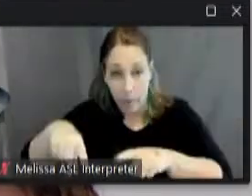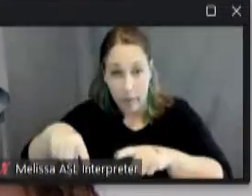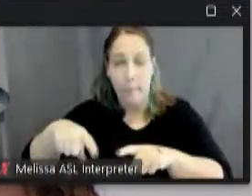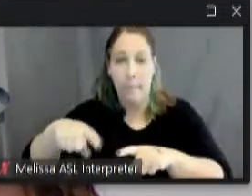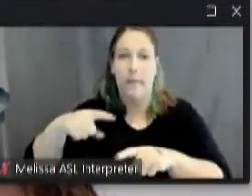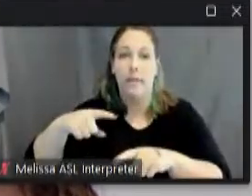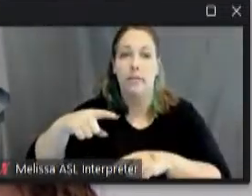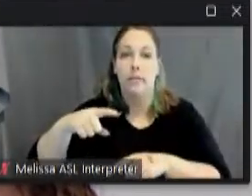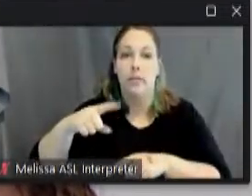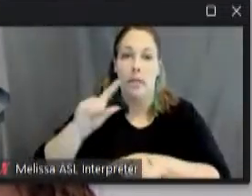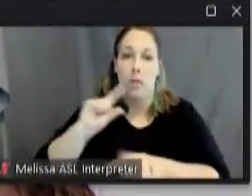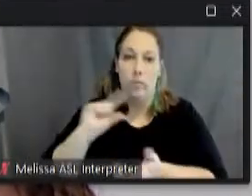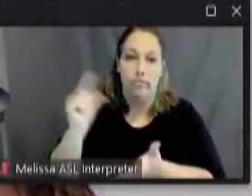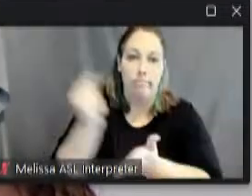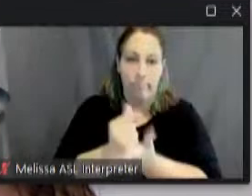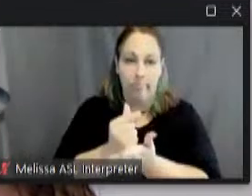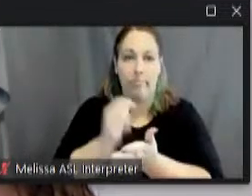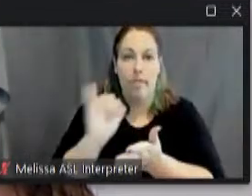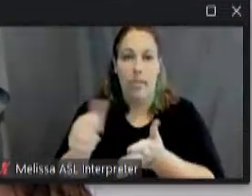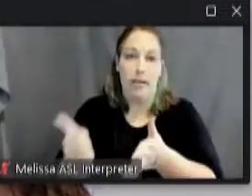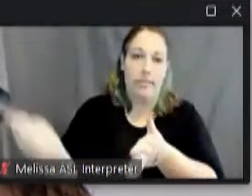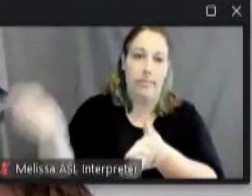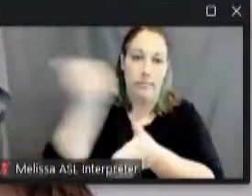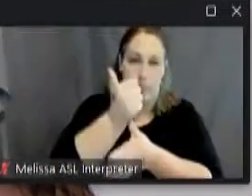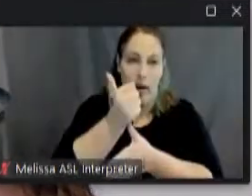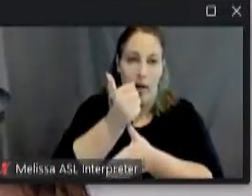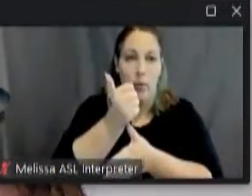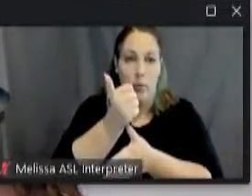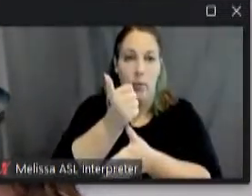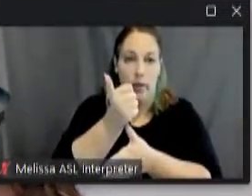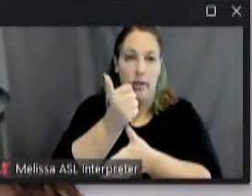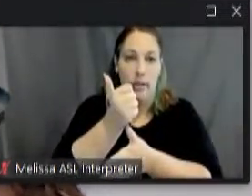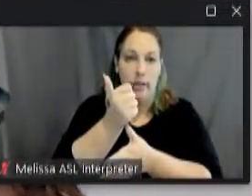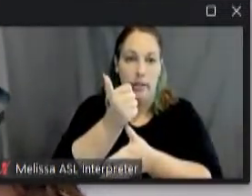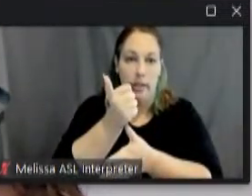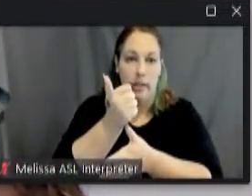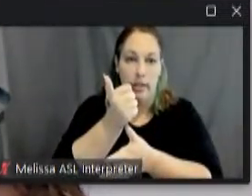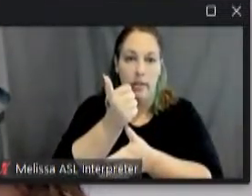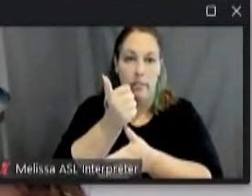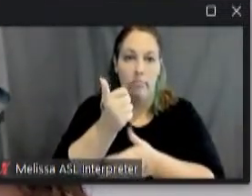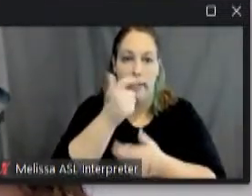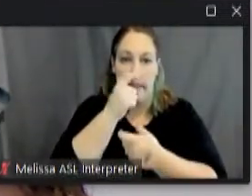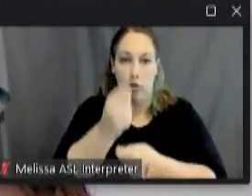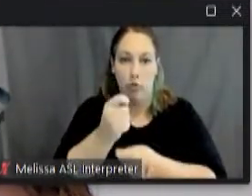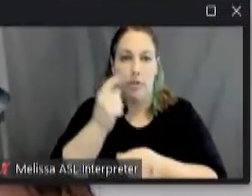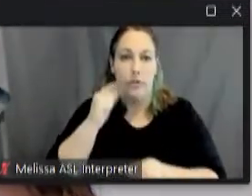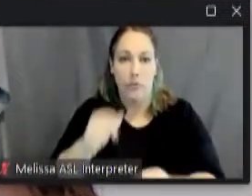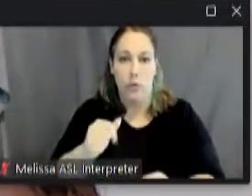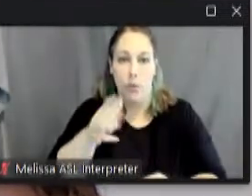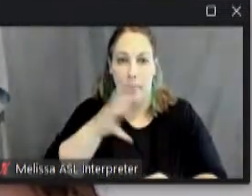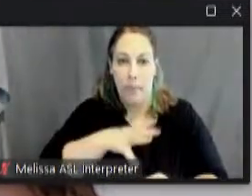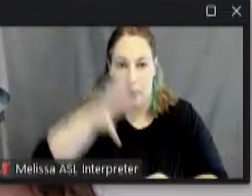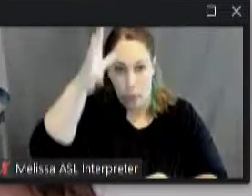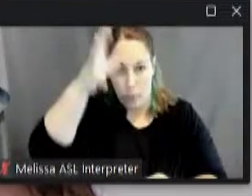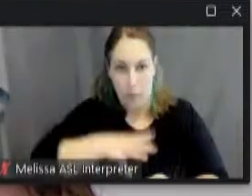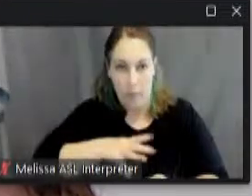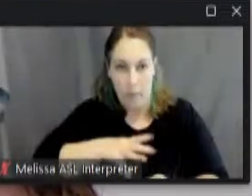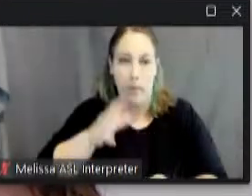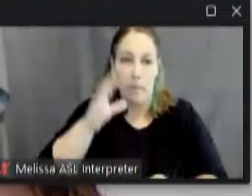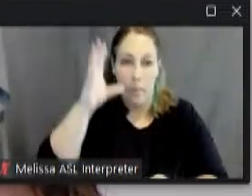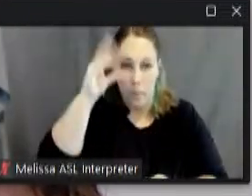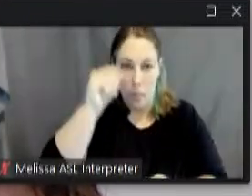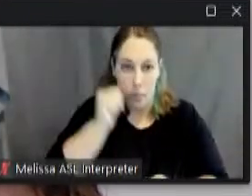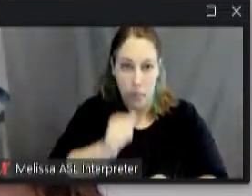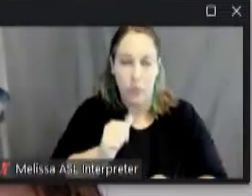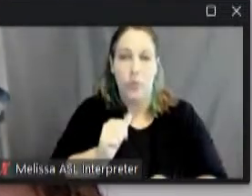como principio jurídico rector que potencia el reconocimiento de todos sus derechos. De igual